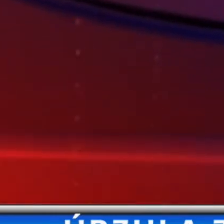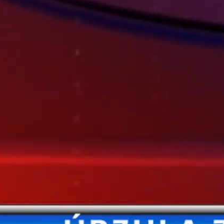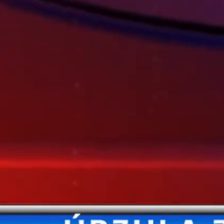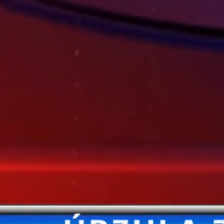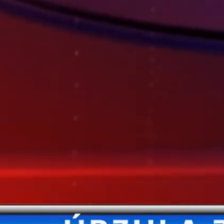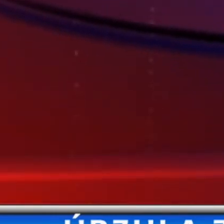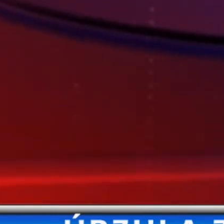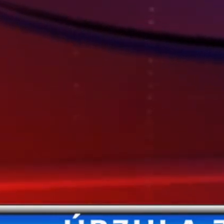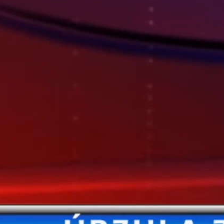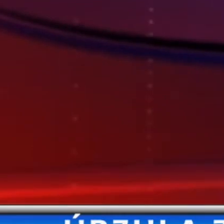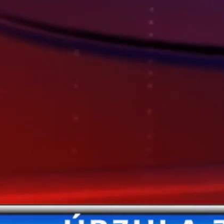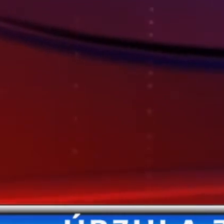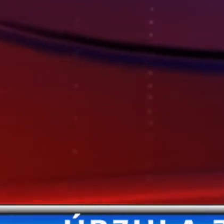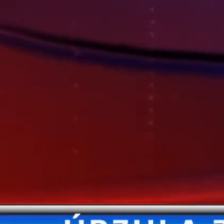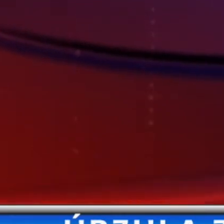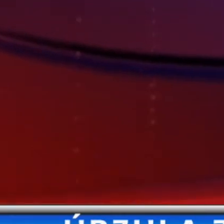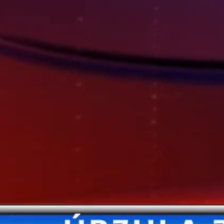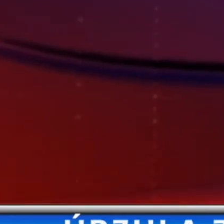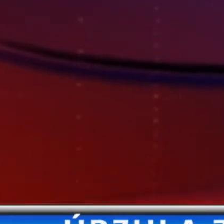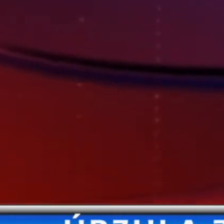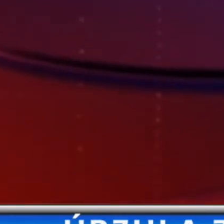consumir este tipo